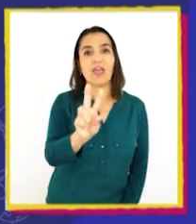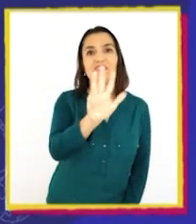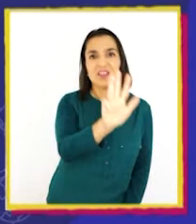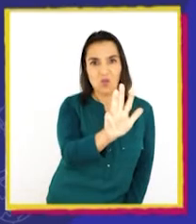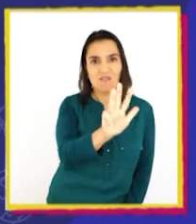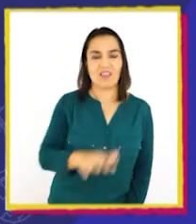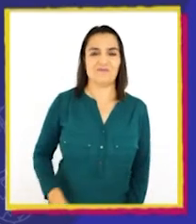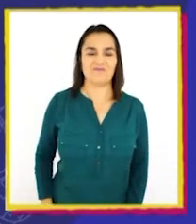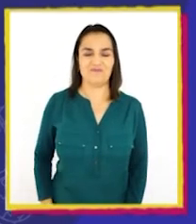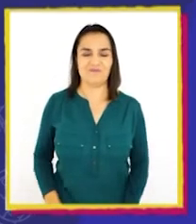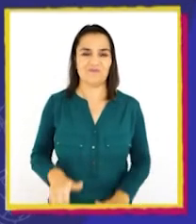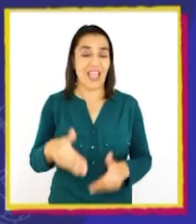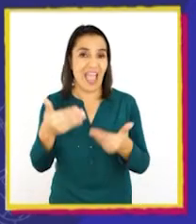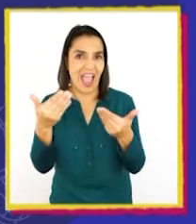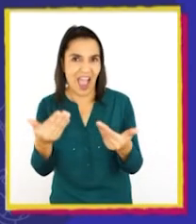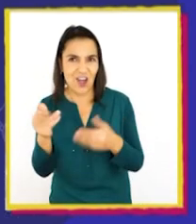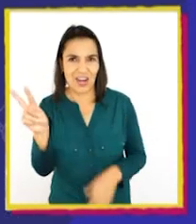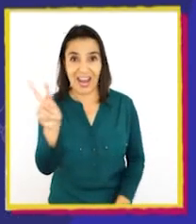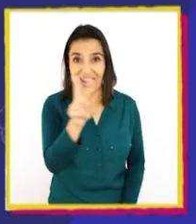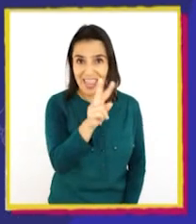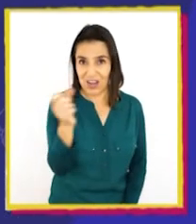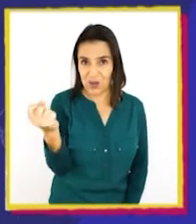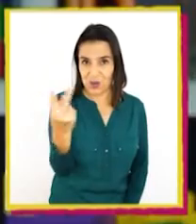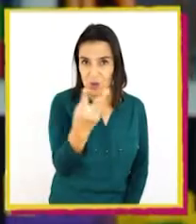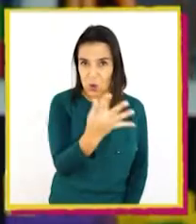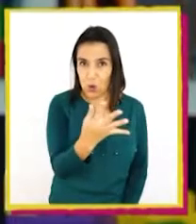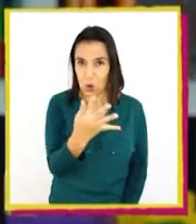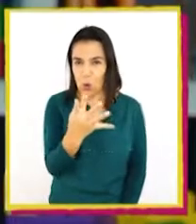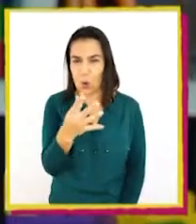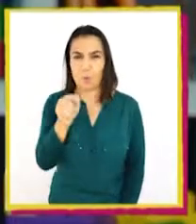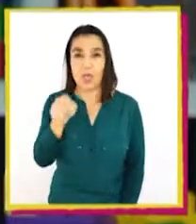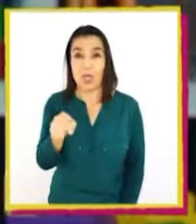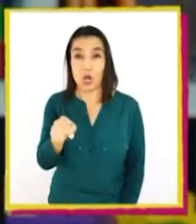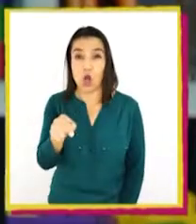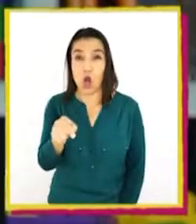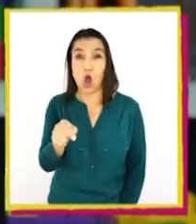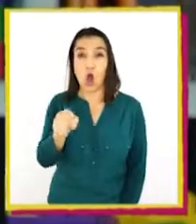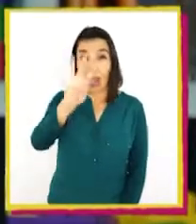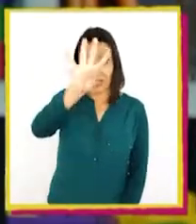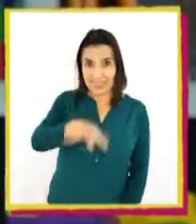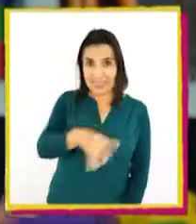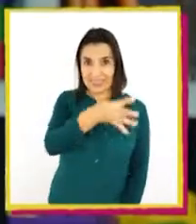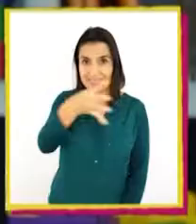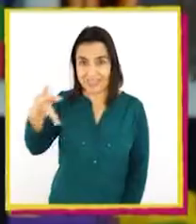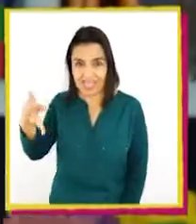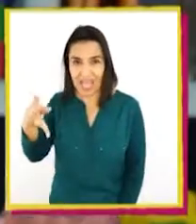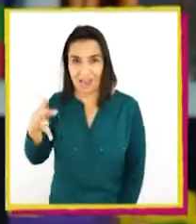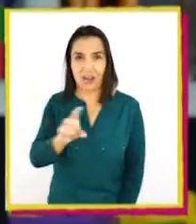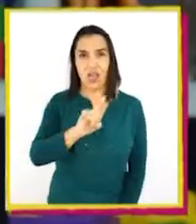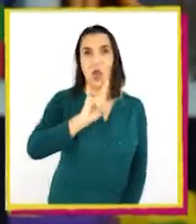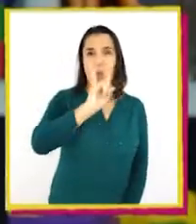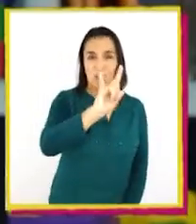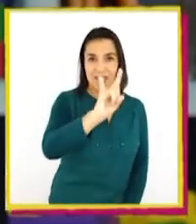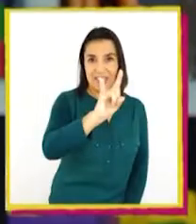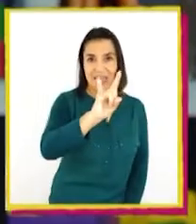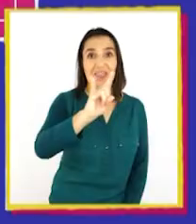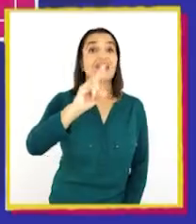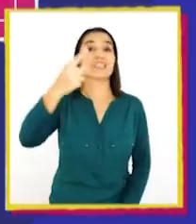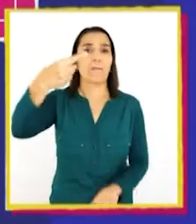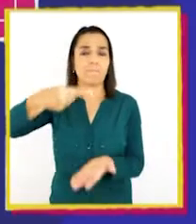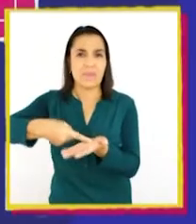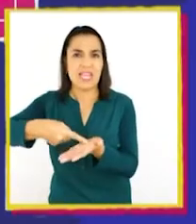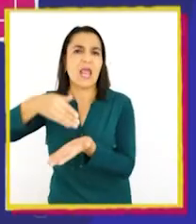215.507.329. Ahora vamos a leer nuestro número, guiándonos por la tabla que está separada en unidades, miles y